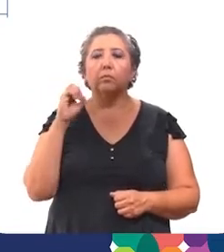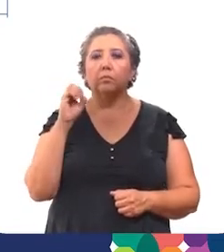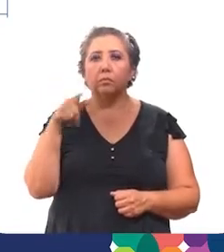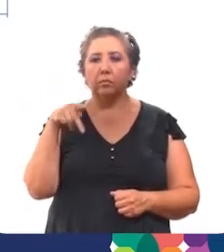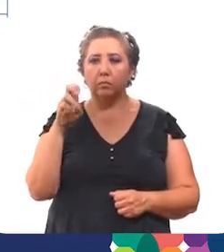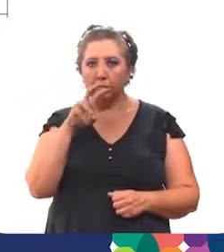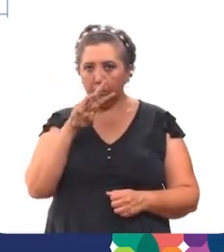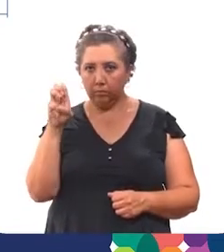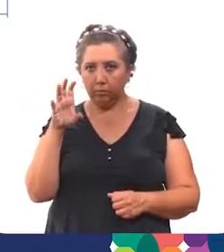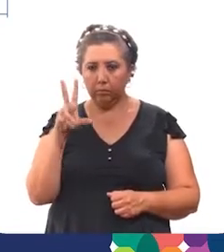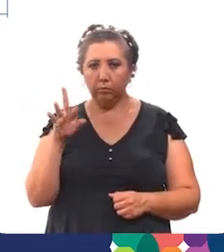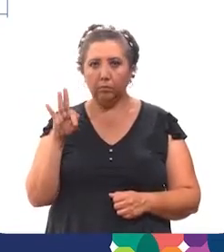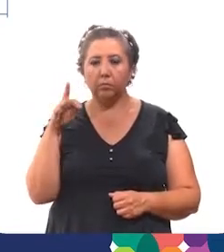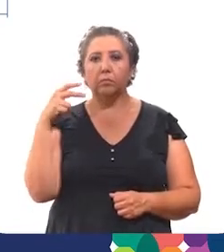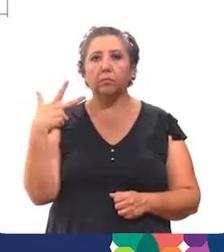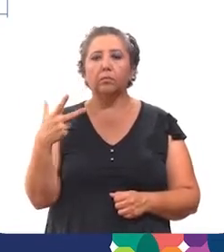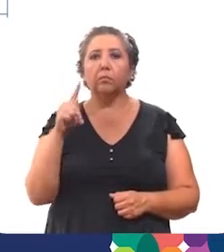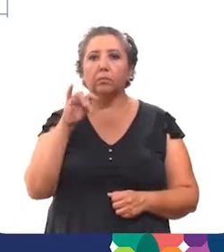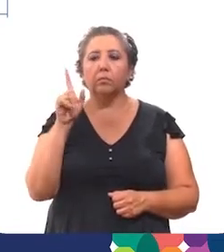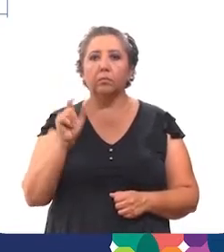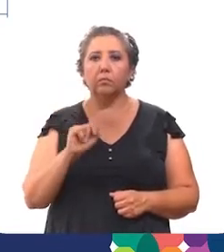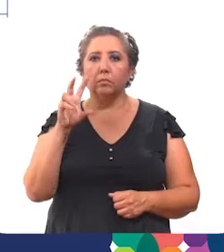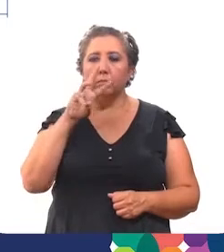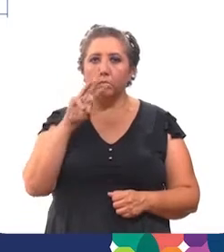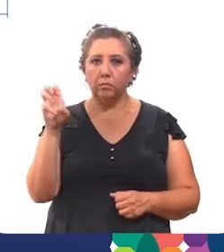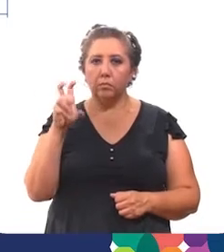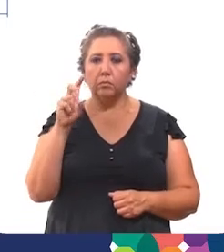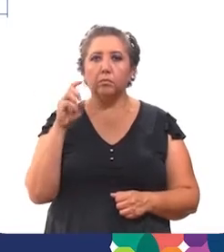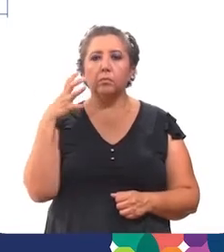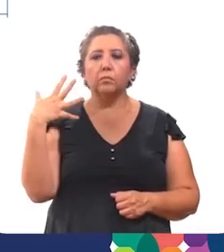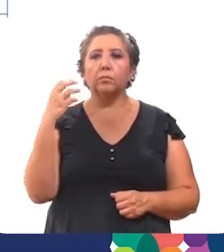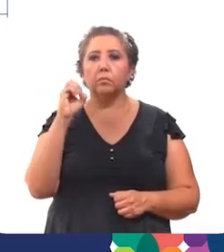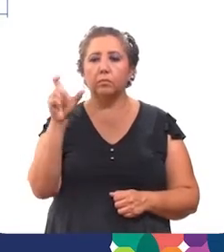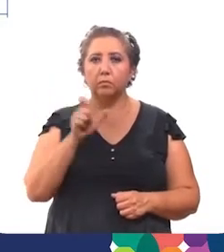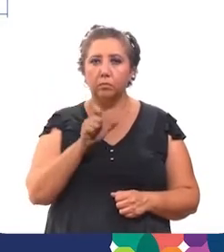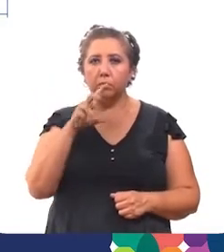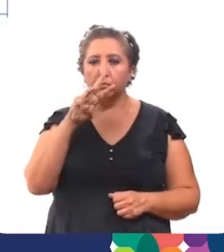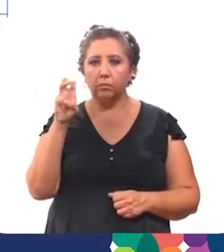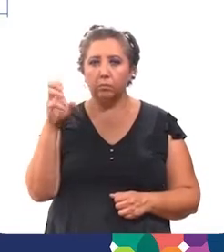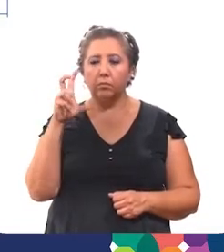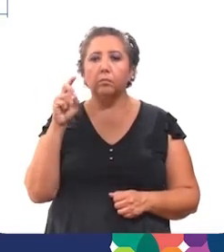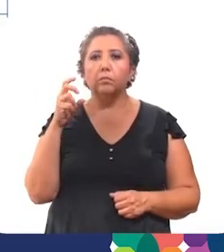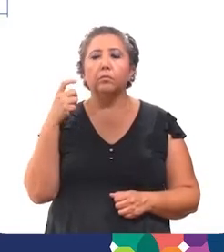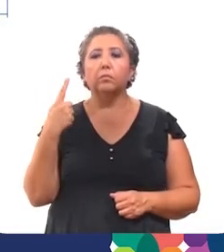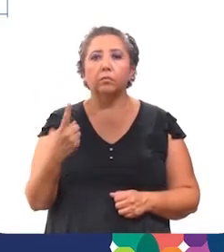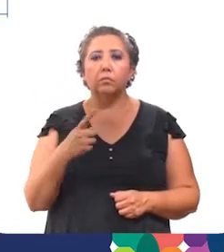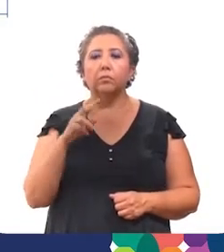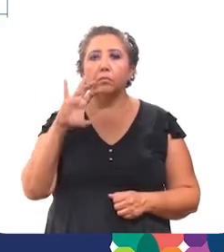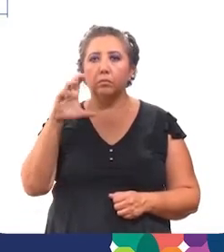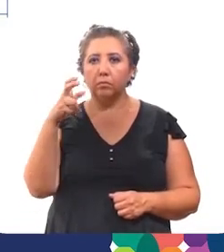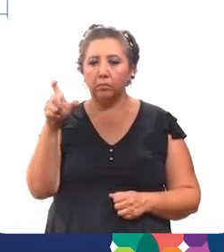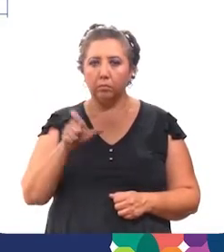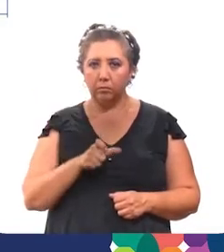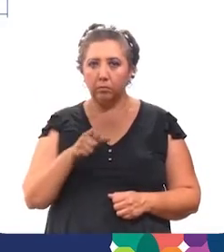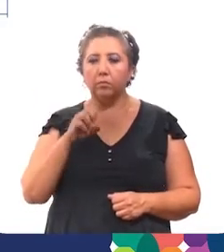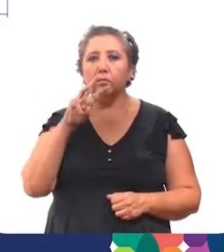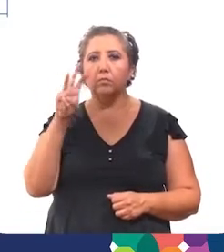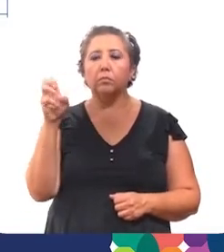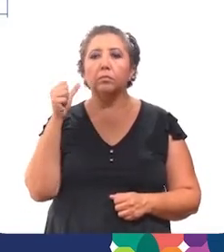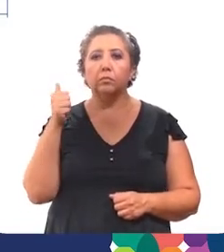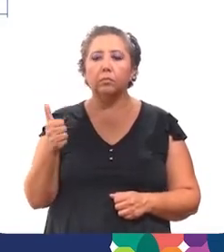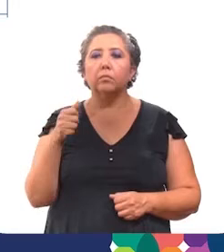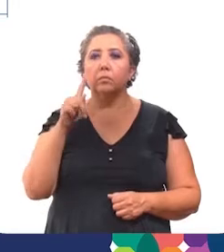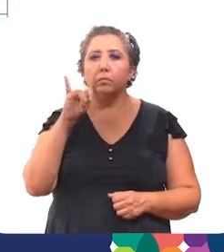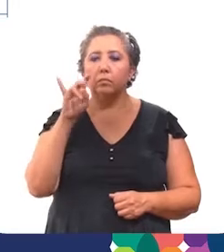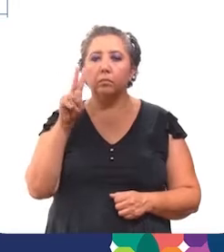Concal 348, Temozón 335, Oxcuscap con 331, Chemash 306